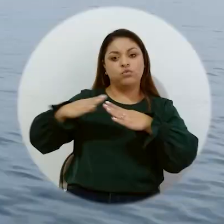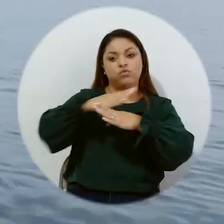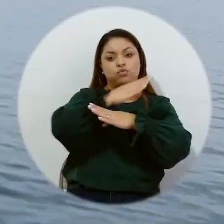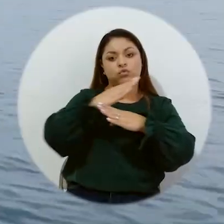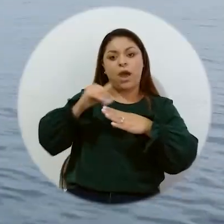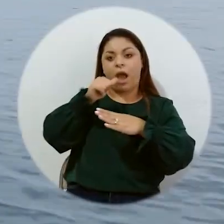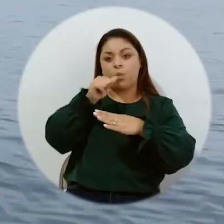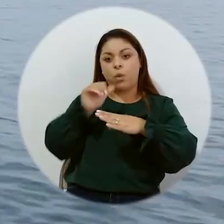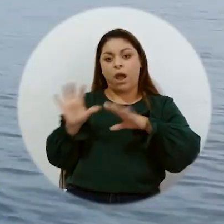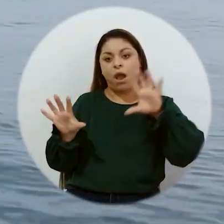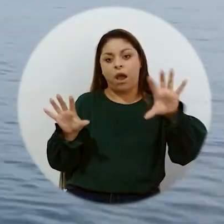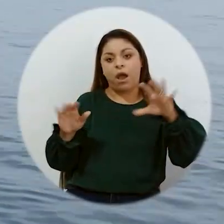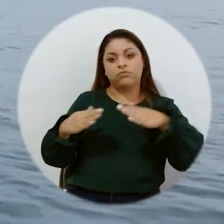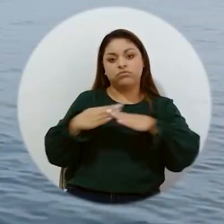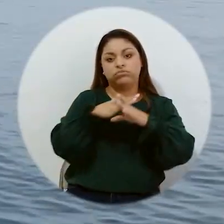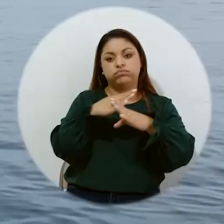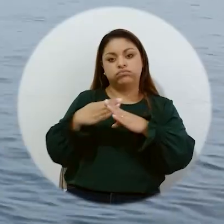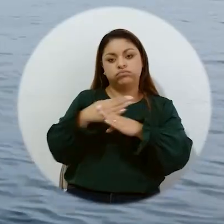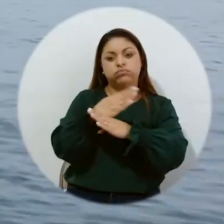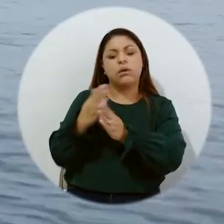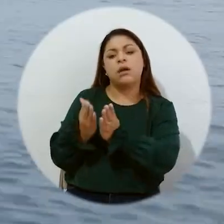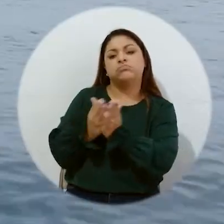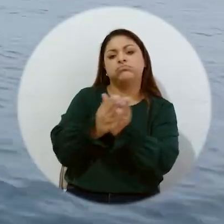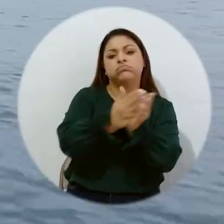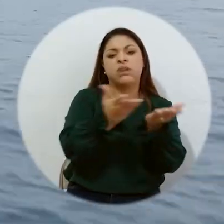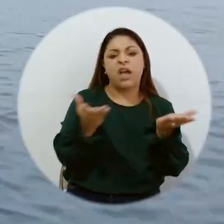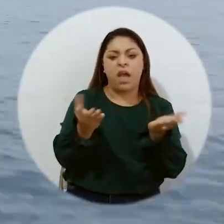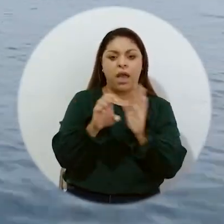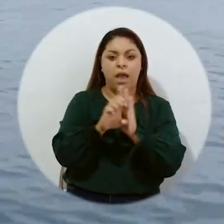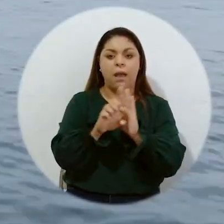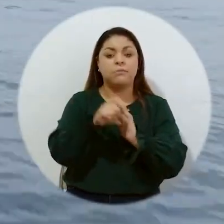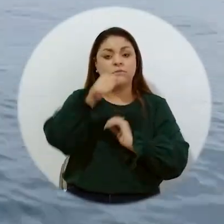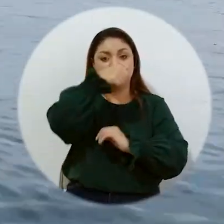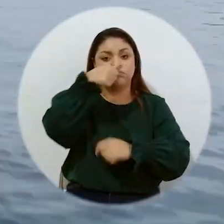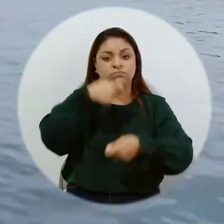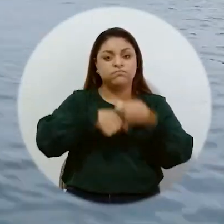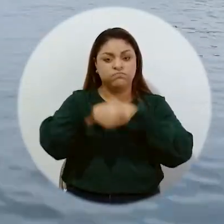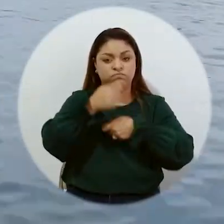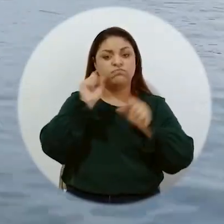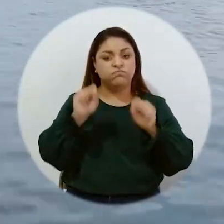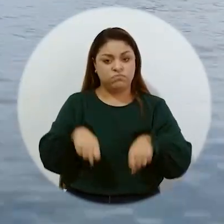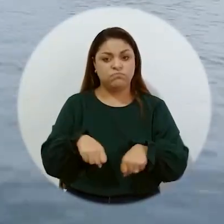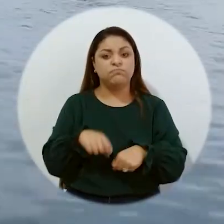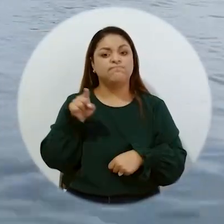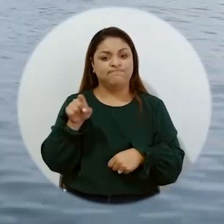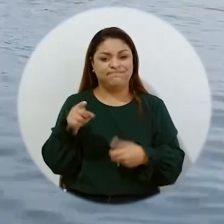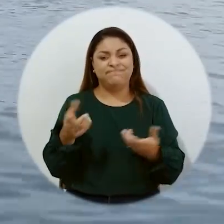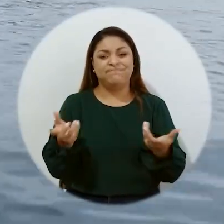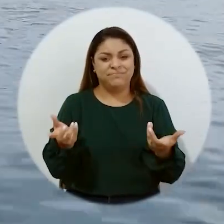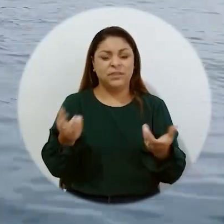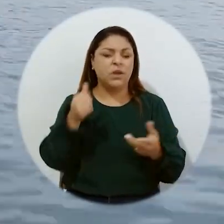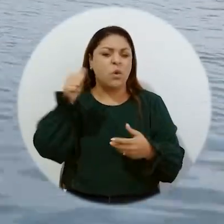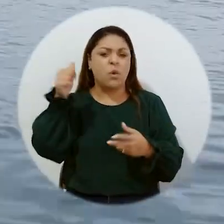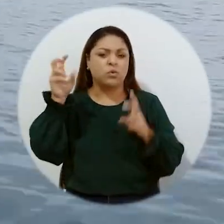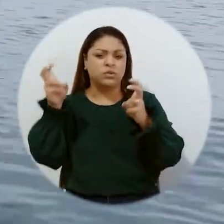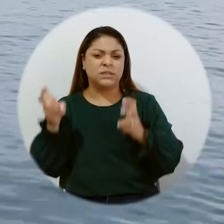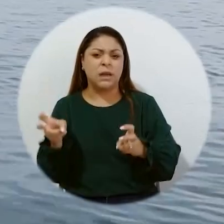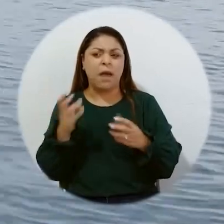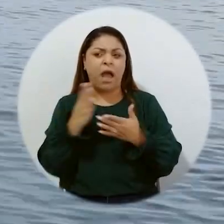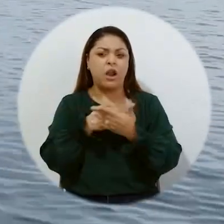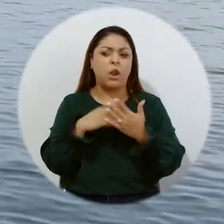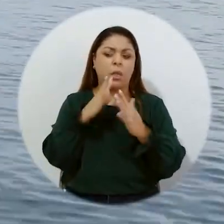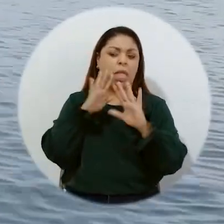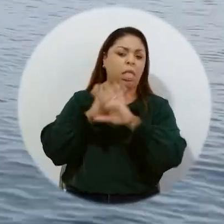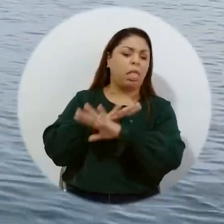los espacios marinos, ¿verdad? Narcotráfico, por ejemplo, otros temas que se han invisibilizado